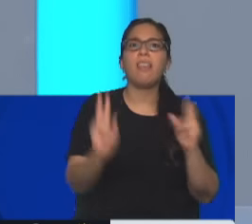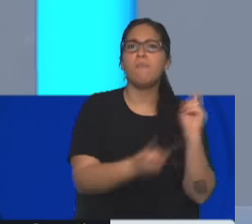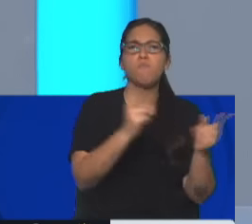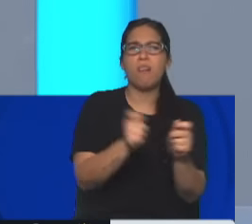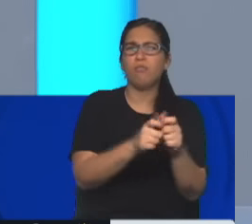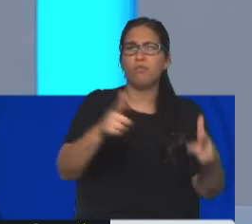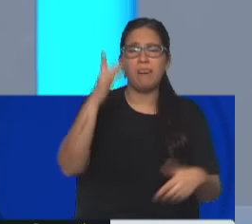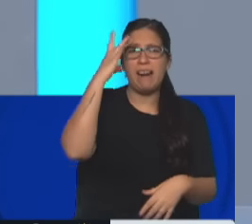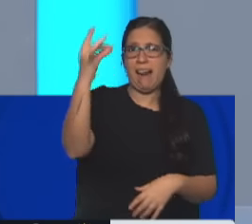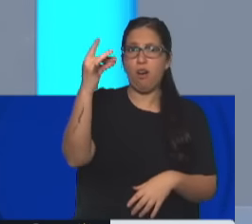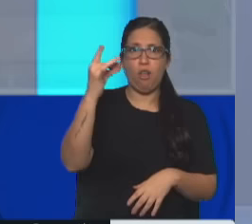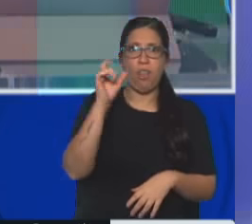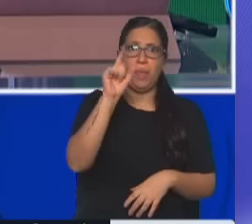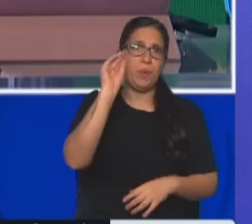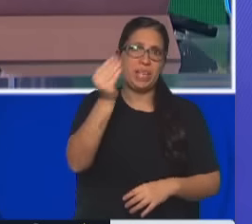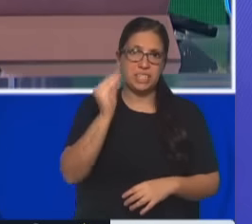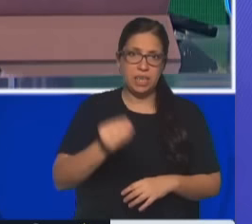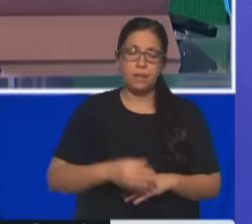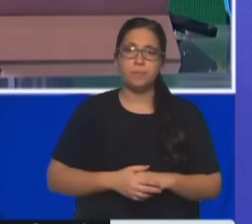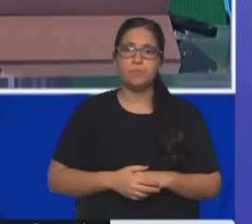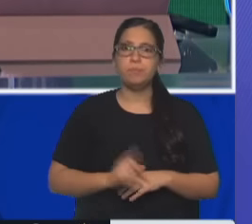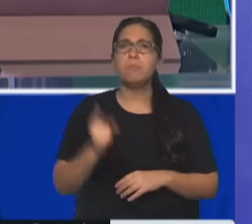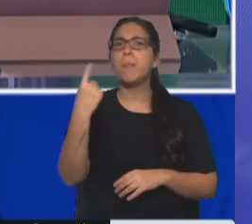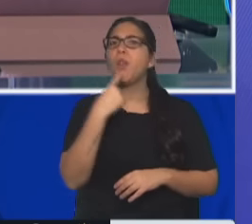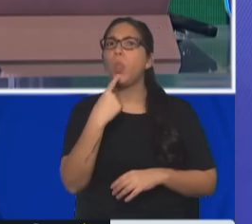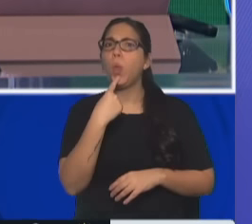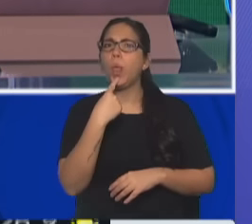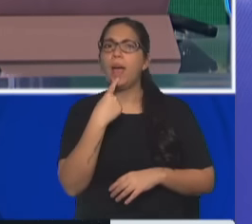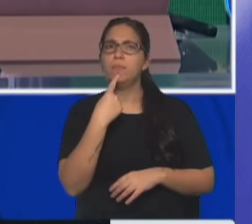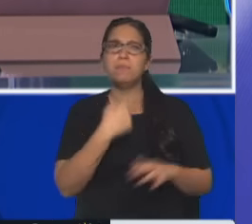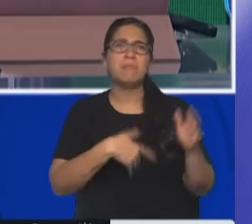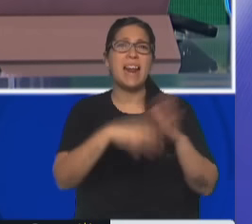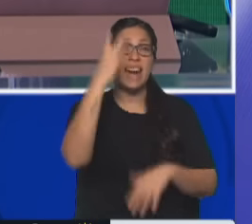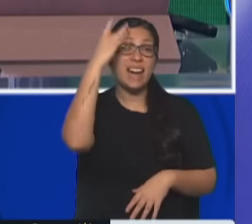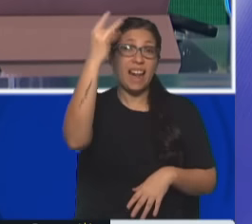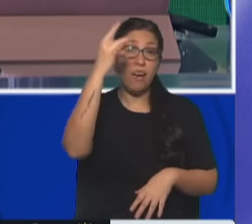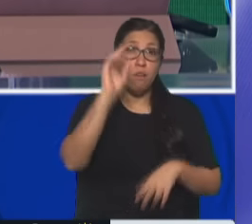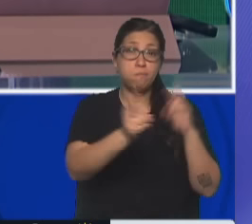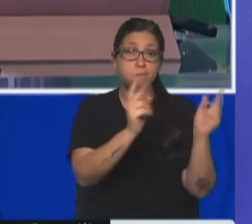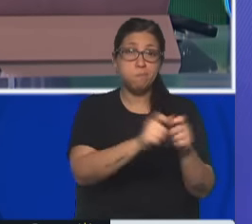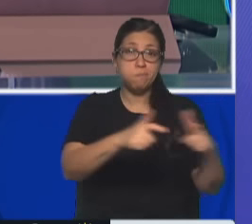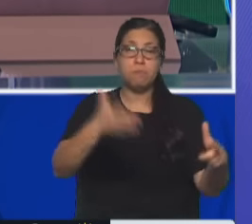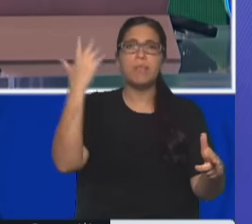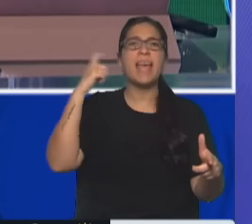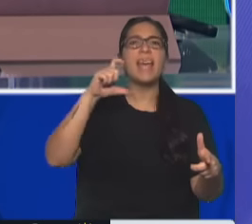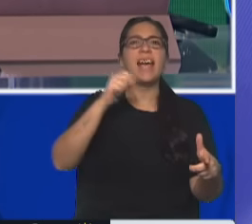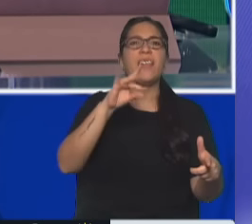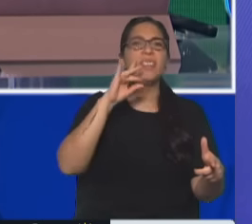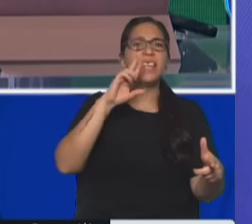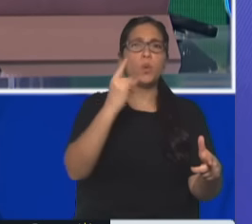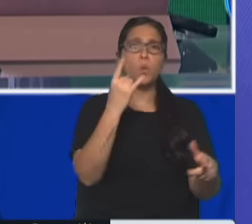un punto que haría ahí, que la duda primero era si había sido el más letal del país, si había superado a Carandiru, que fue en una prisión, sí, que mataron